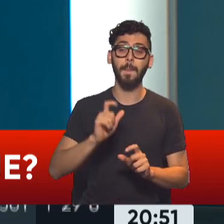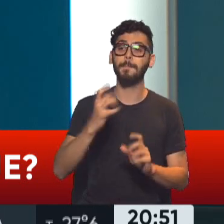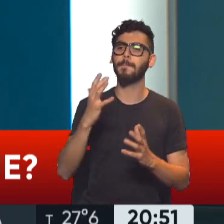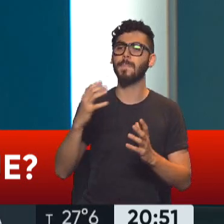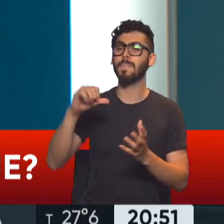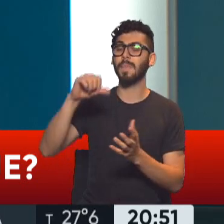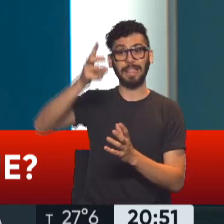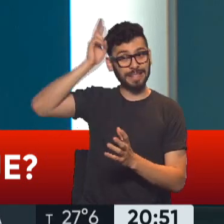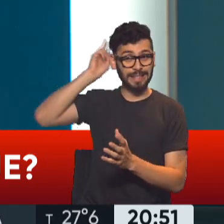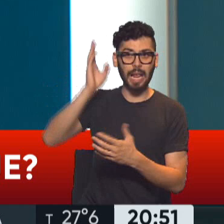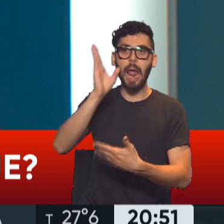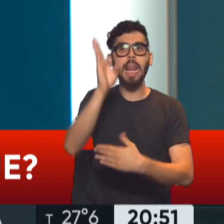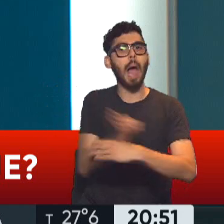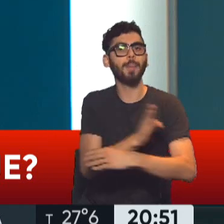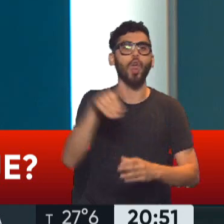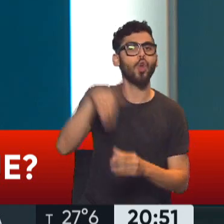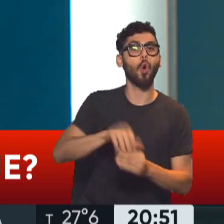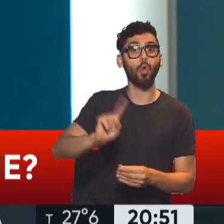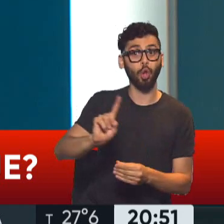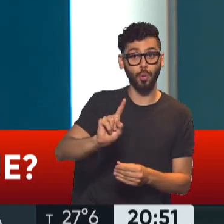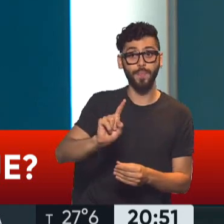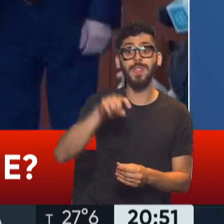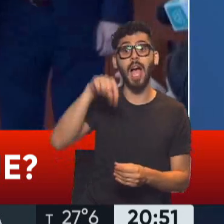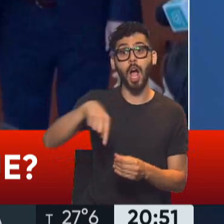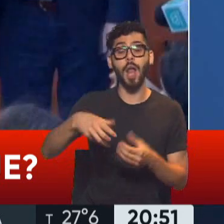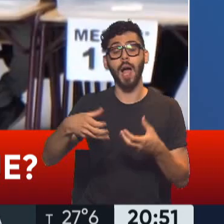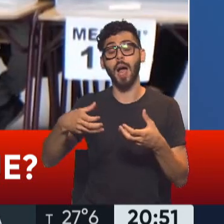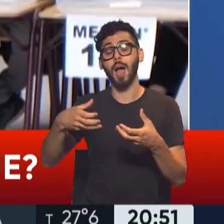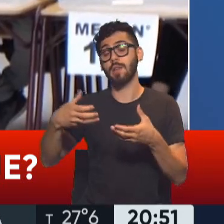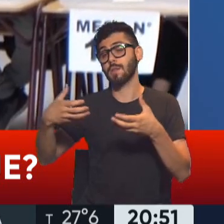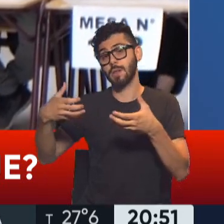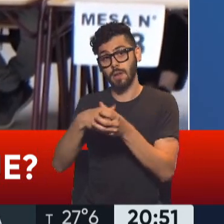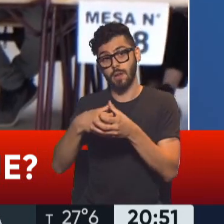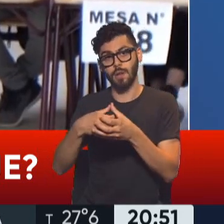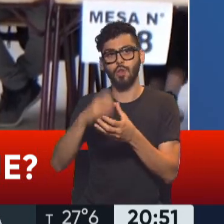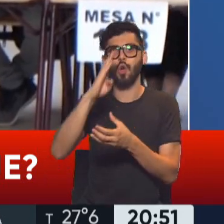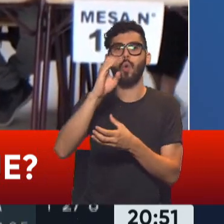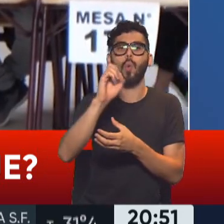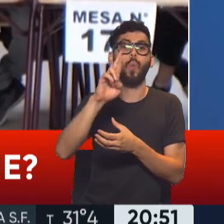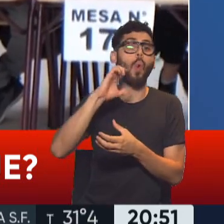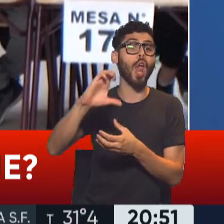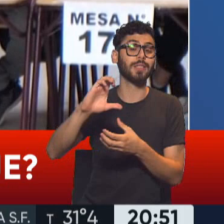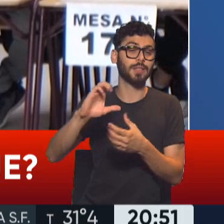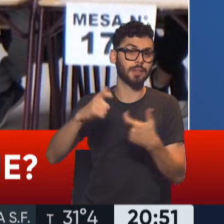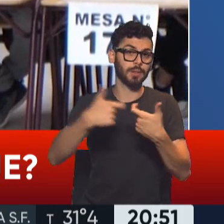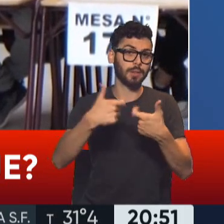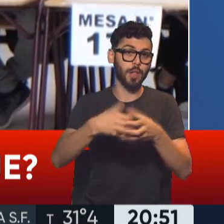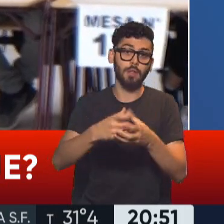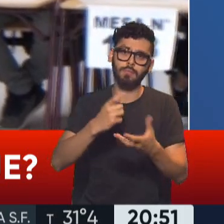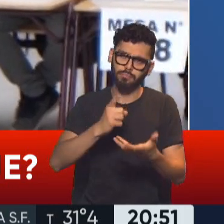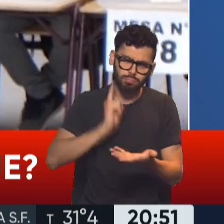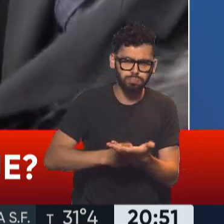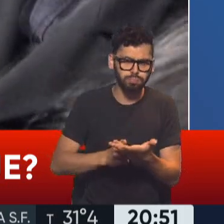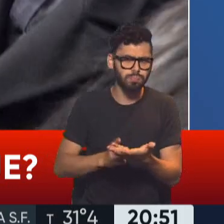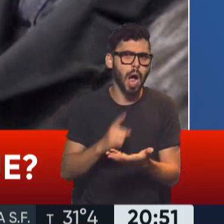ahora la estrategia que tiene Apruebo Dignidad, que es la alianza que lleva a Gabriel Boric, ha hecho una decisión estratégica